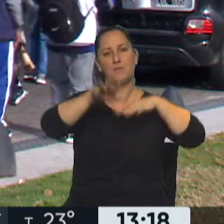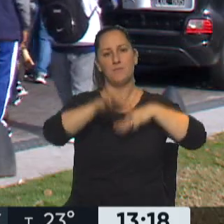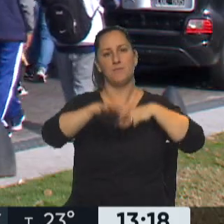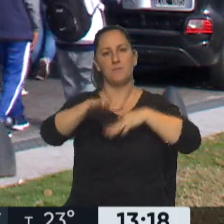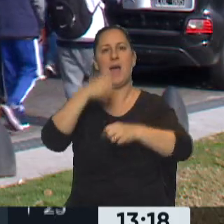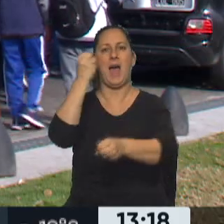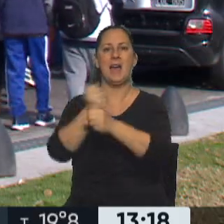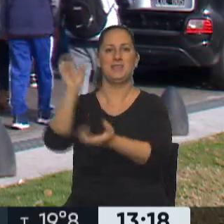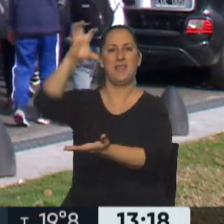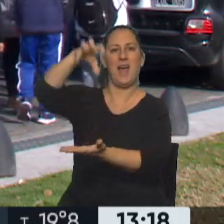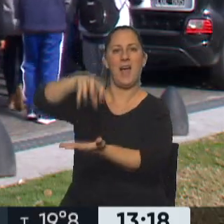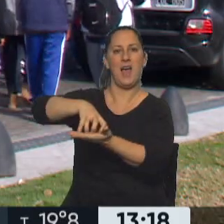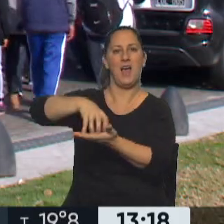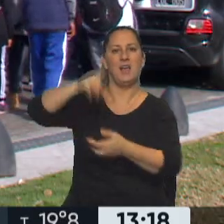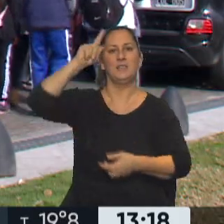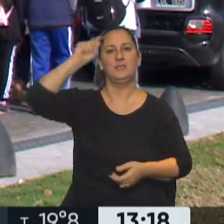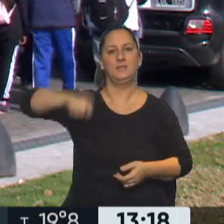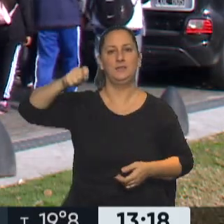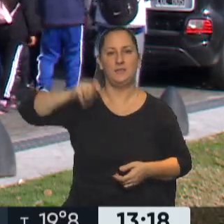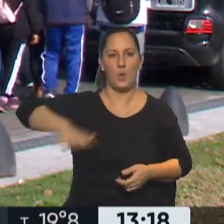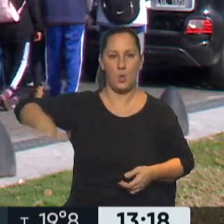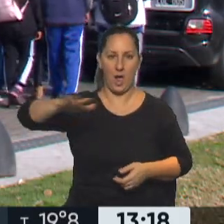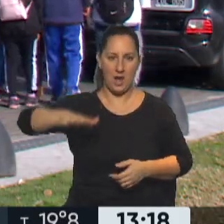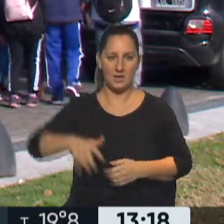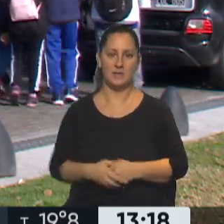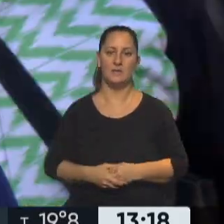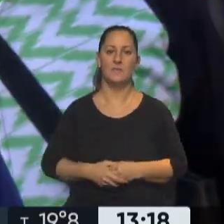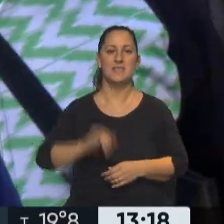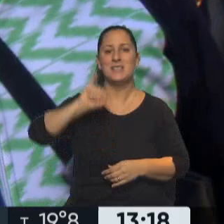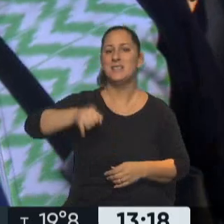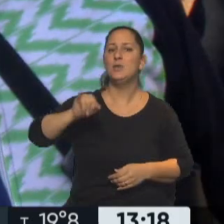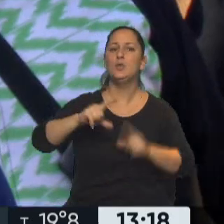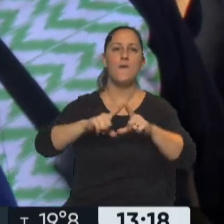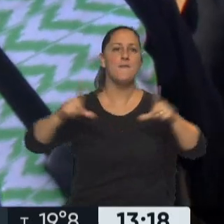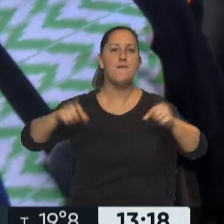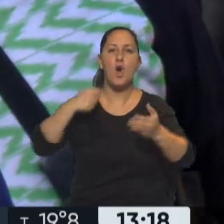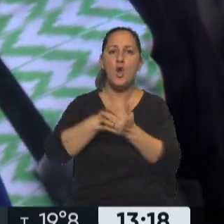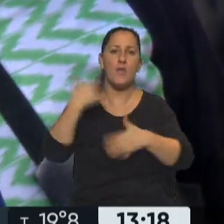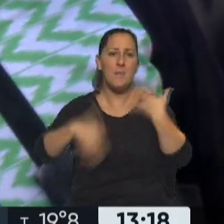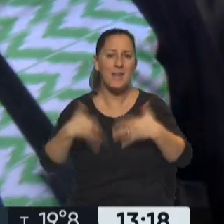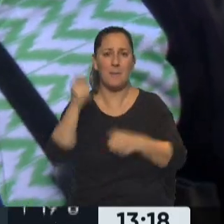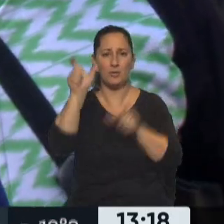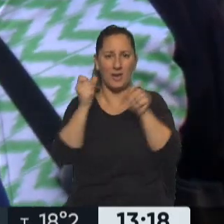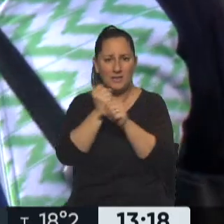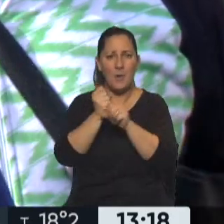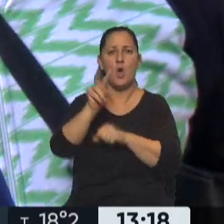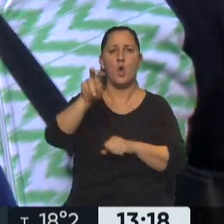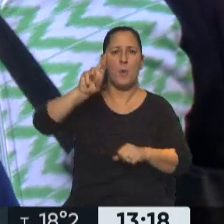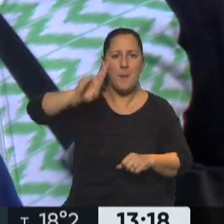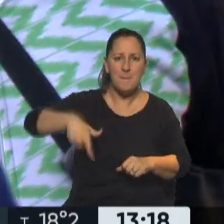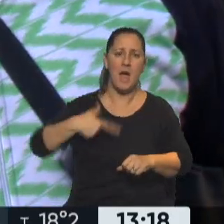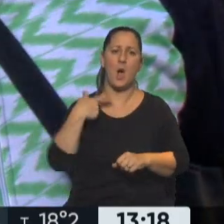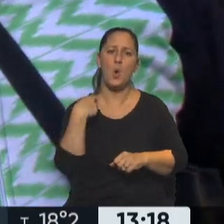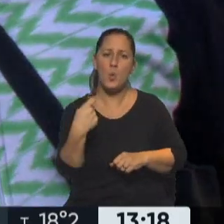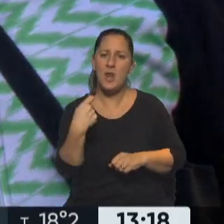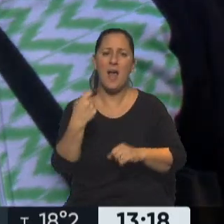el Palacio de Tribunales. Y decimos que tiene que salir un bono de emergencia para los trabajadores, para los jubilados, para los que cobren plan. Para aquellos que no tienen